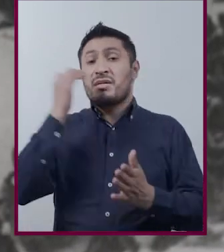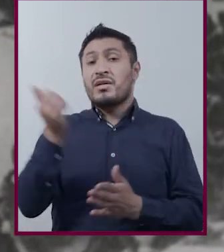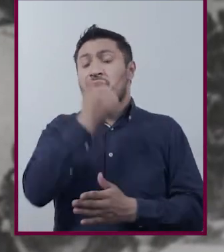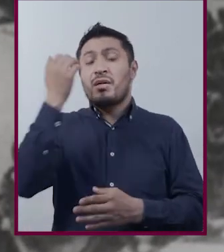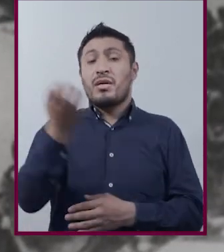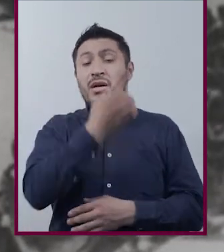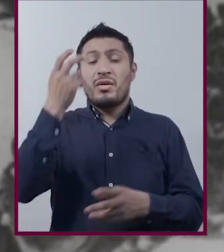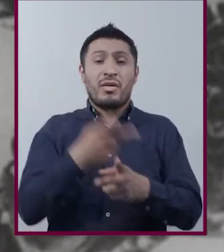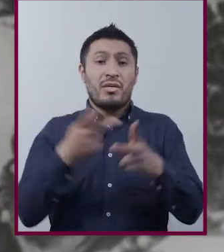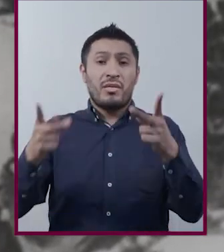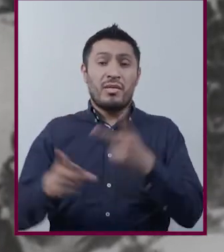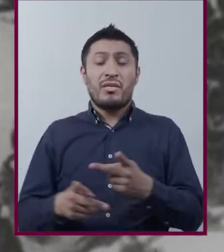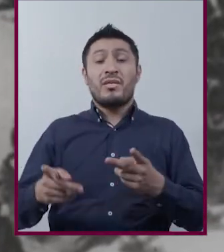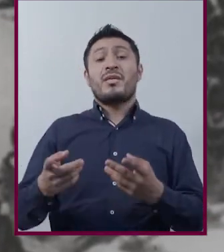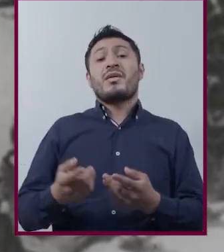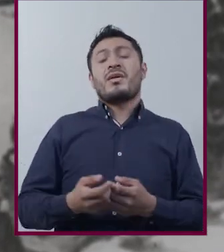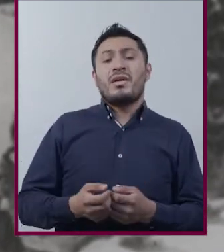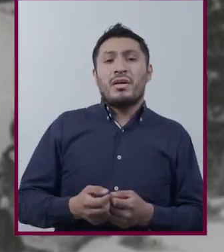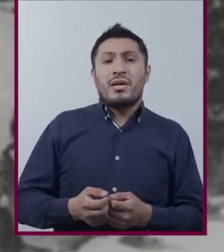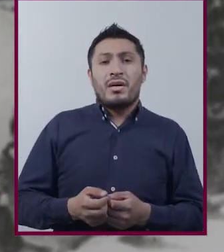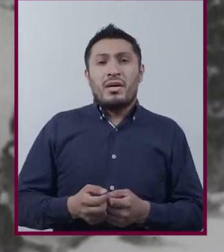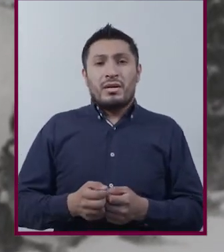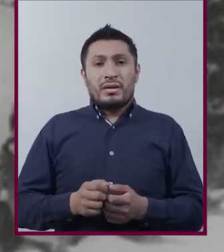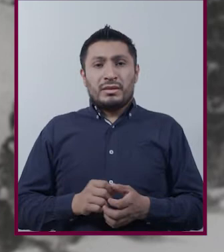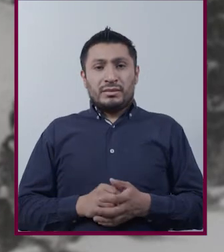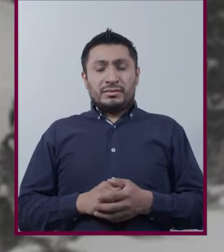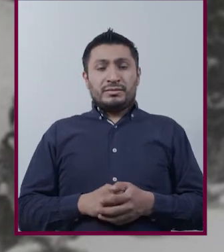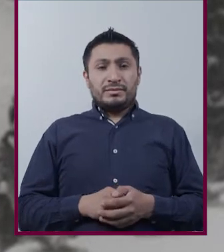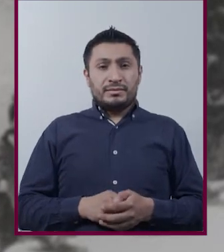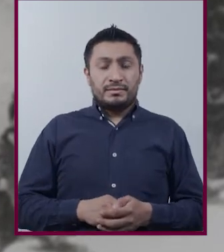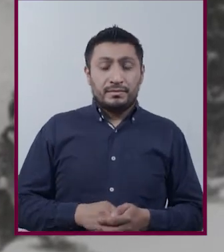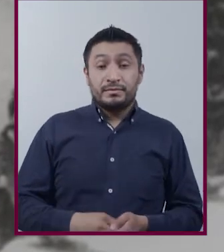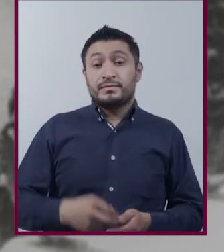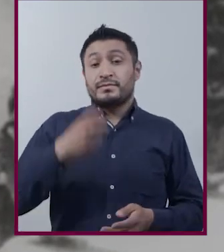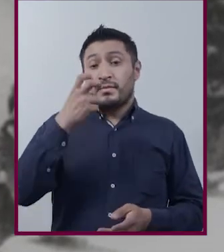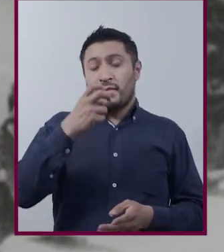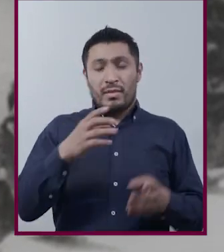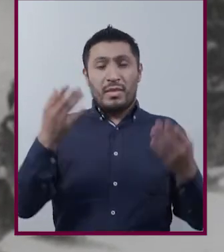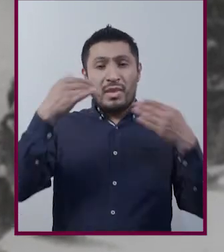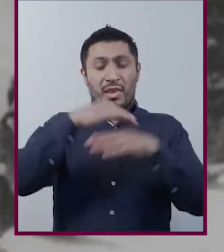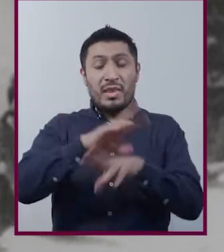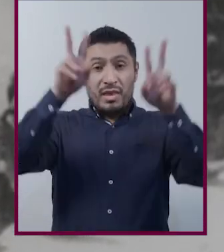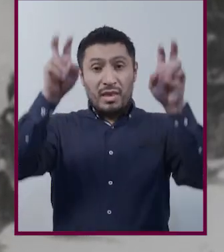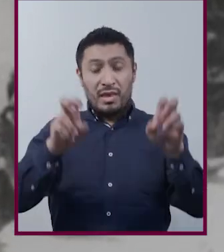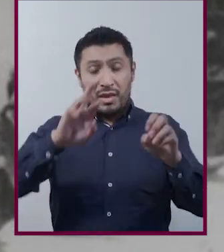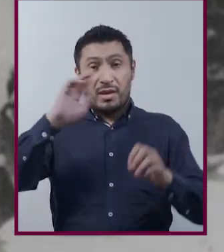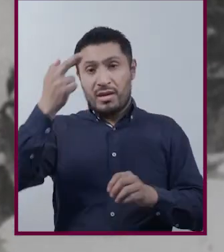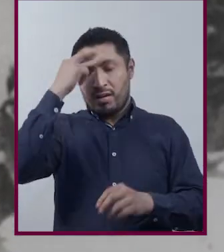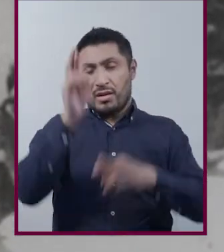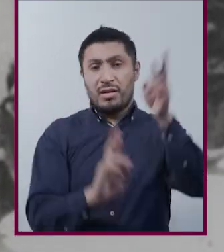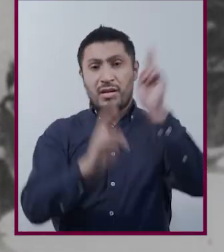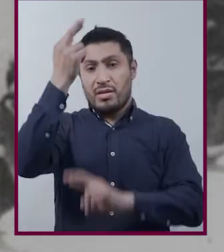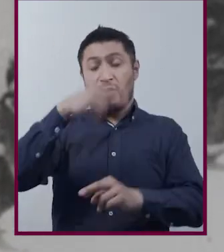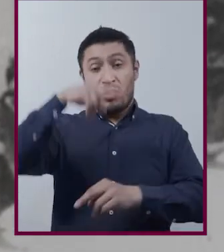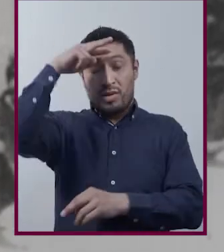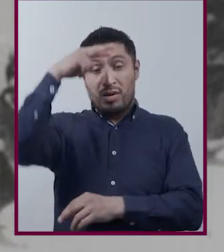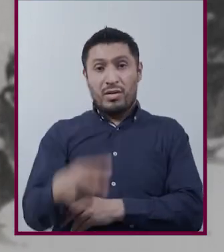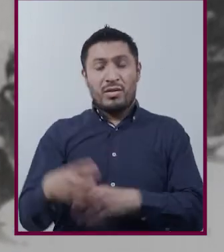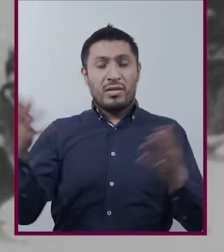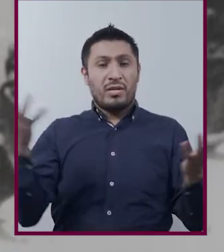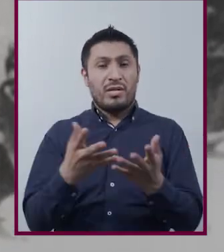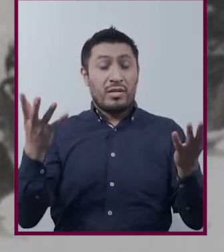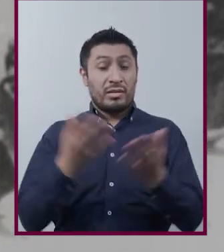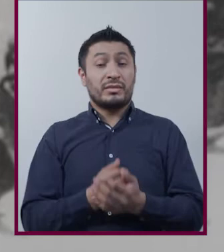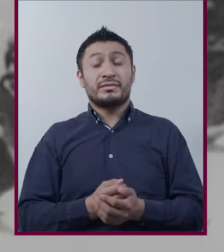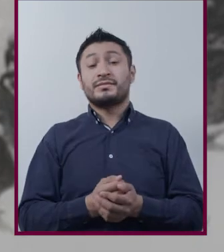Escuela Preparatoria Dinámica e infantes de primaria. Esto en el marco de la conmemoración de la Revolución Mexicana que se llevó